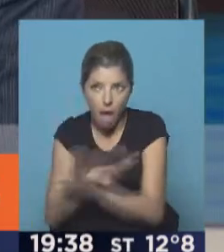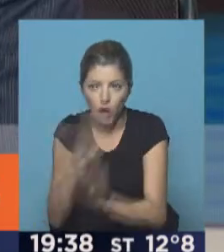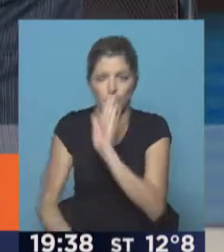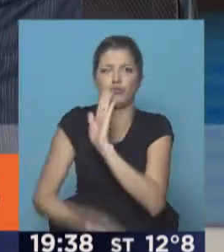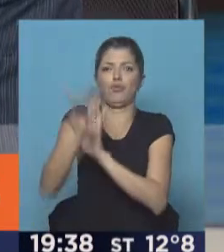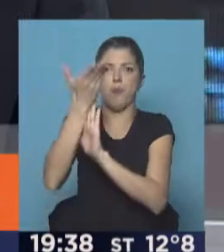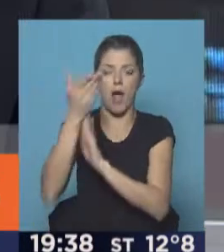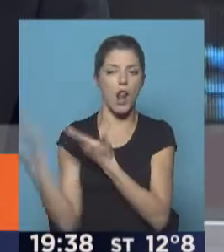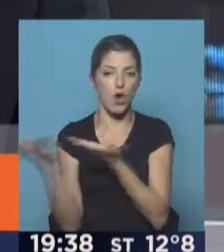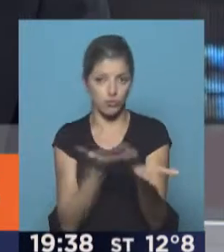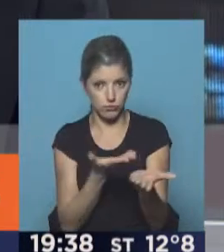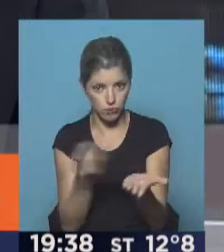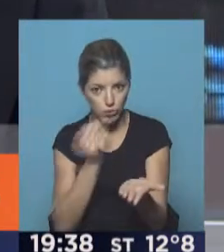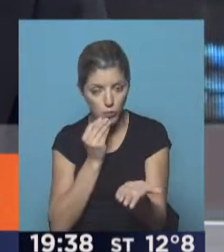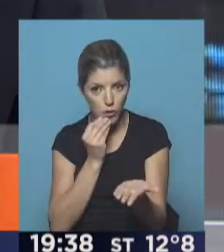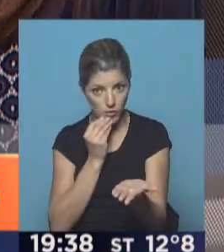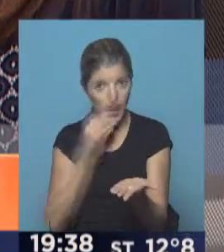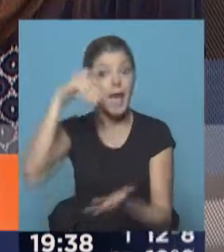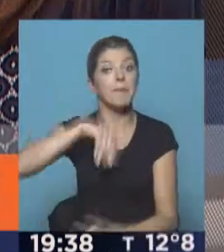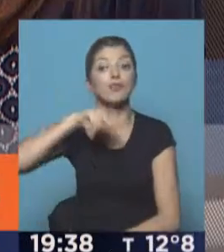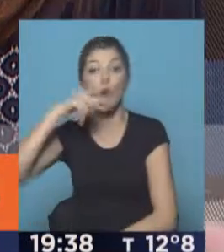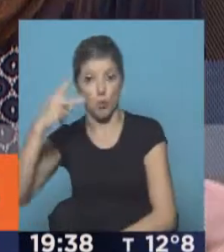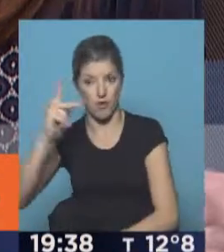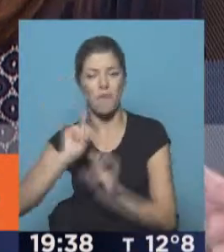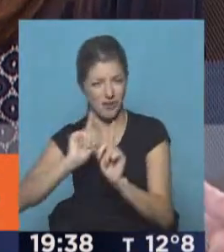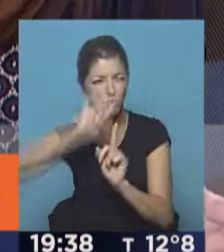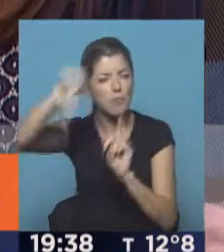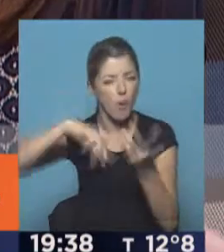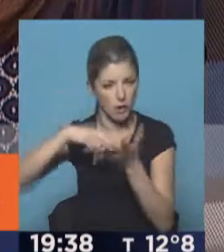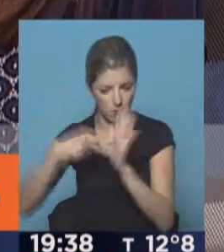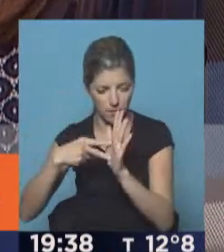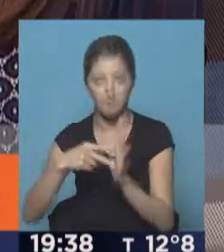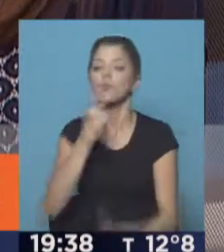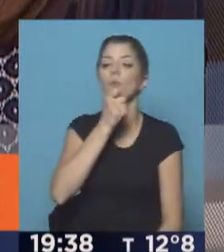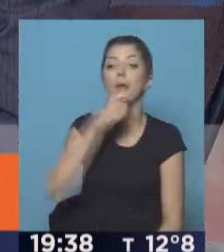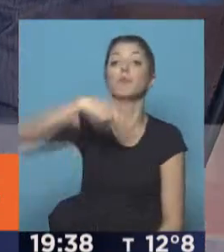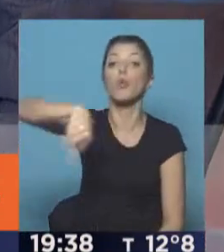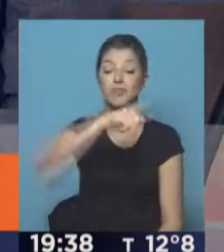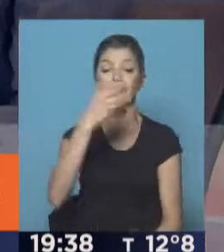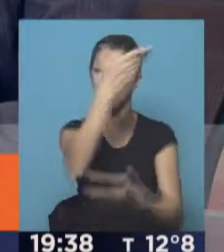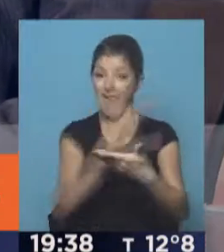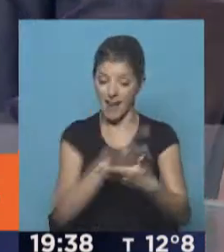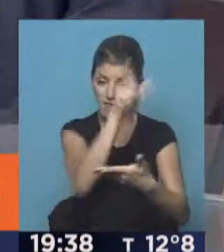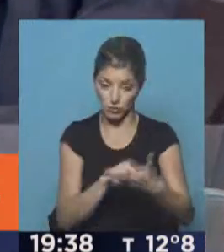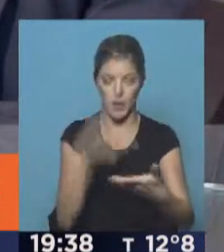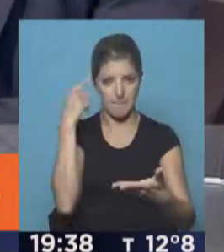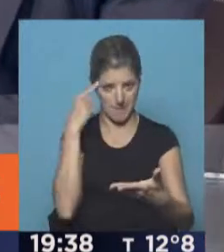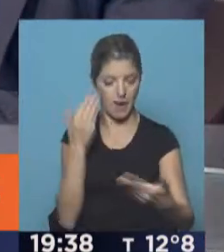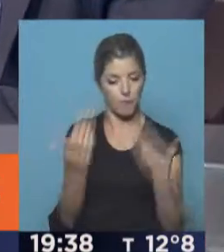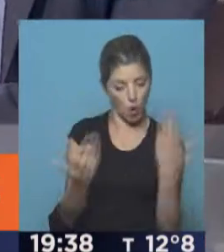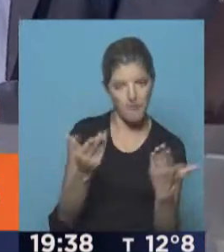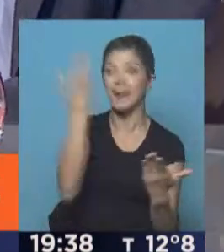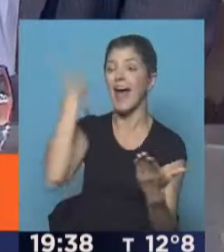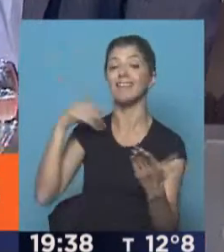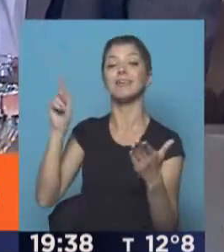metros cúbicos, porque eso fue la cosa. Si uno, fíjense en las facturas de ustedes, lo que consumieron en verano y lo que